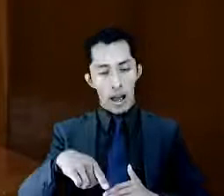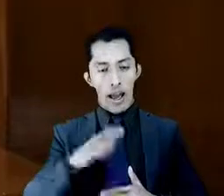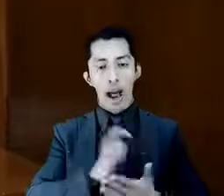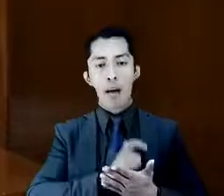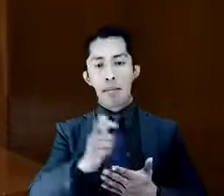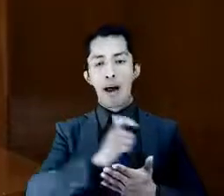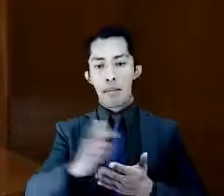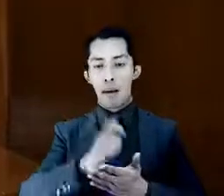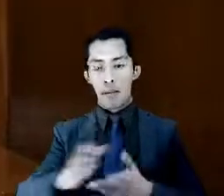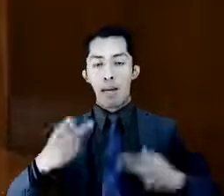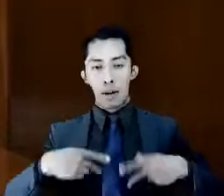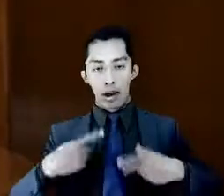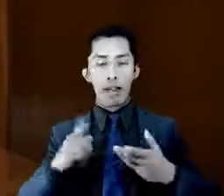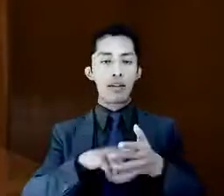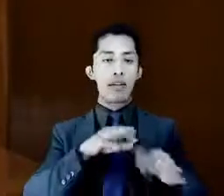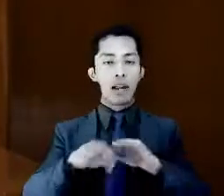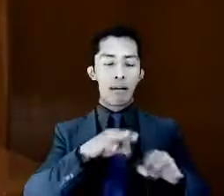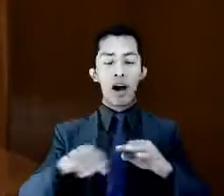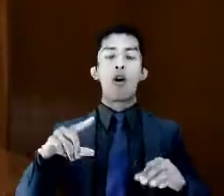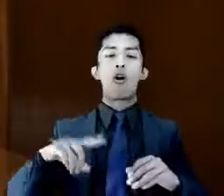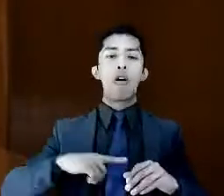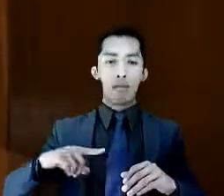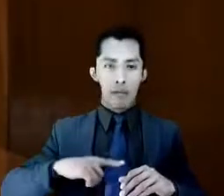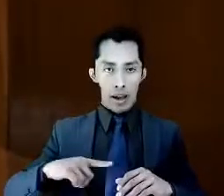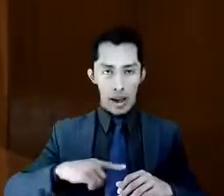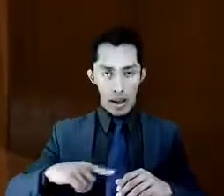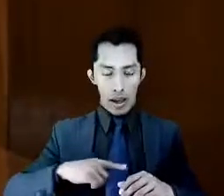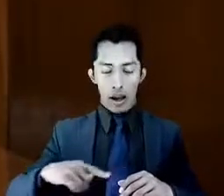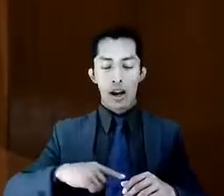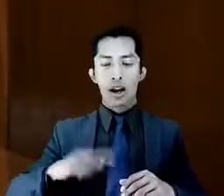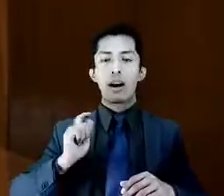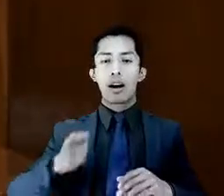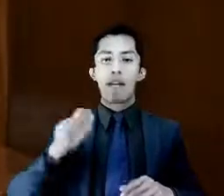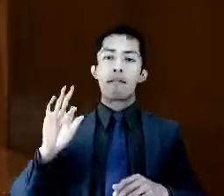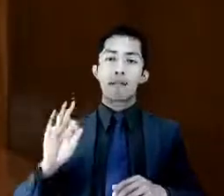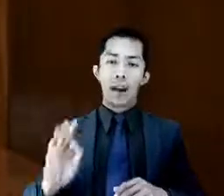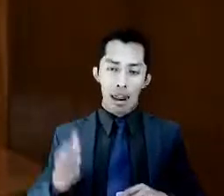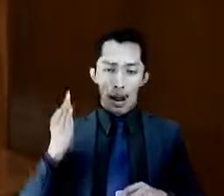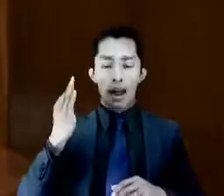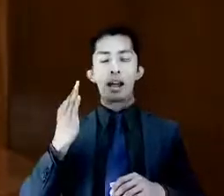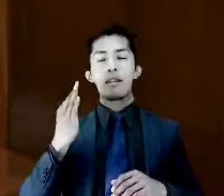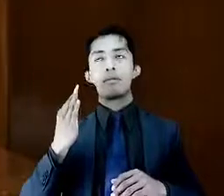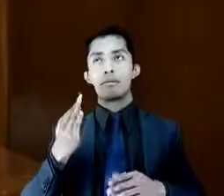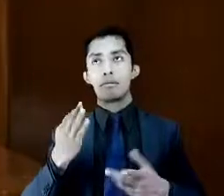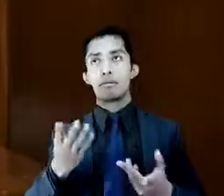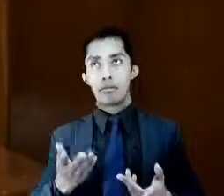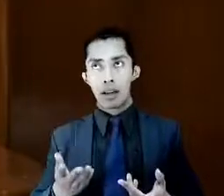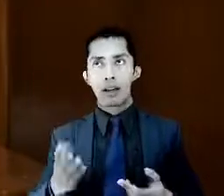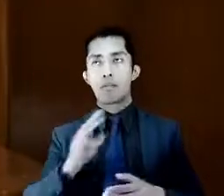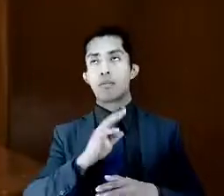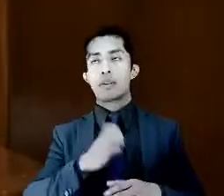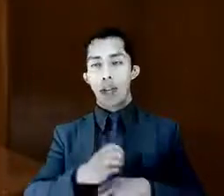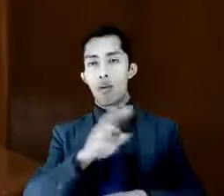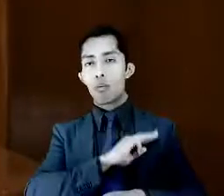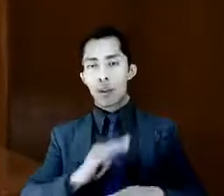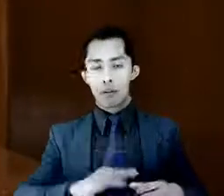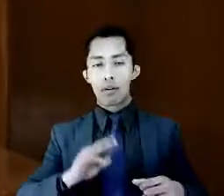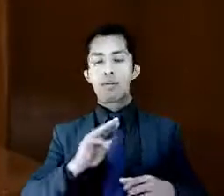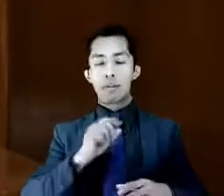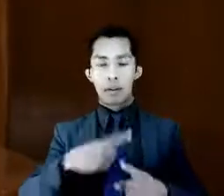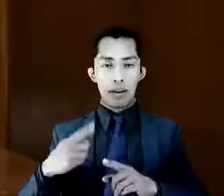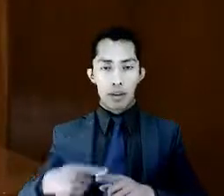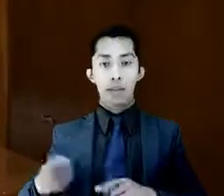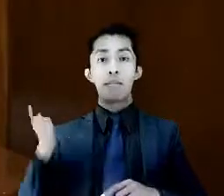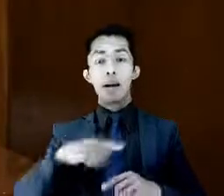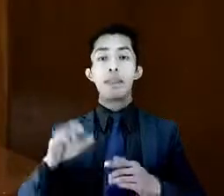de las personas servidoras públicas de los 3 órdenes de gobierno y que mandata a su vez que se emita